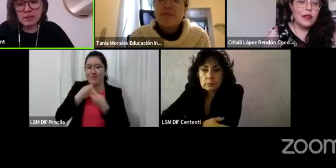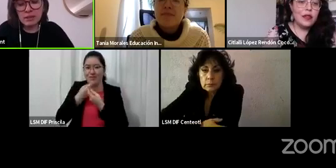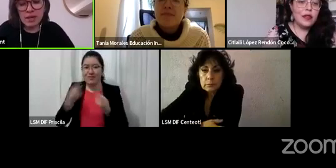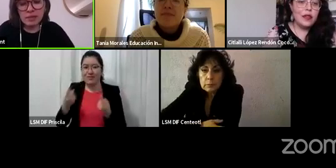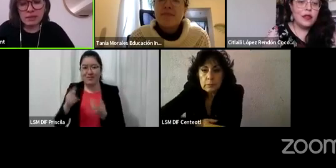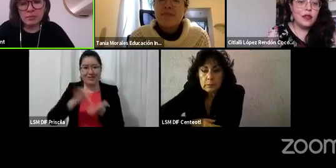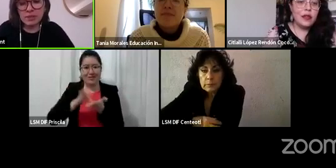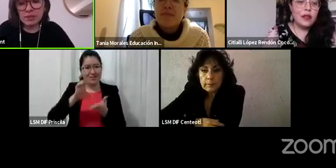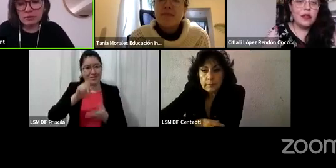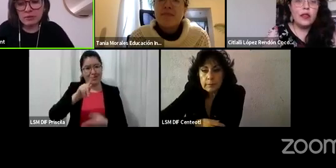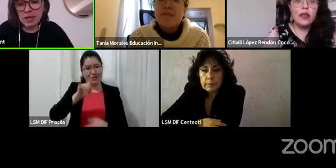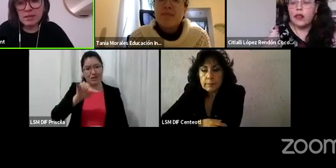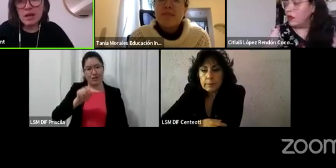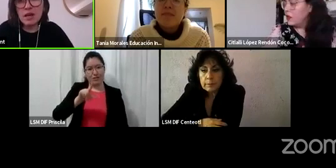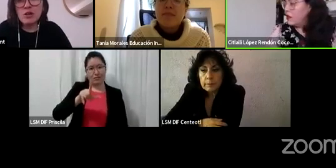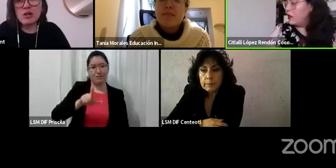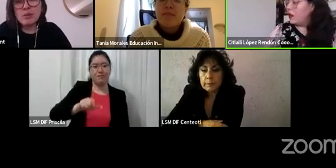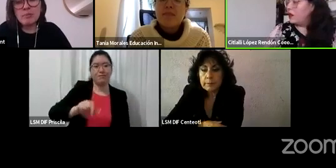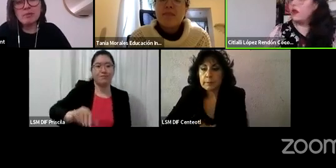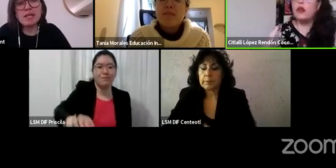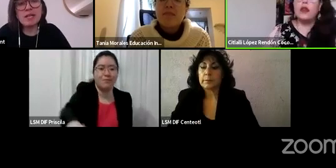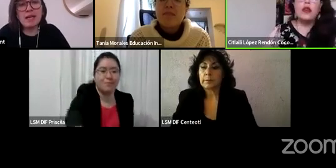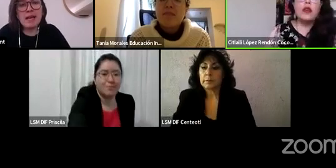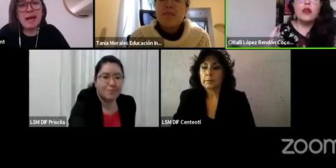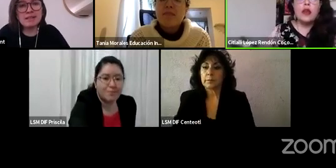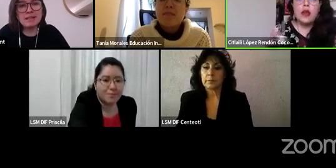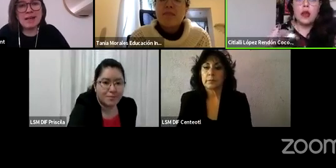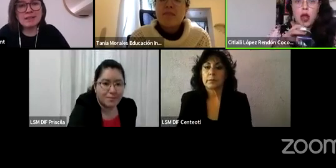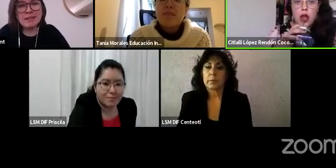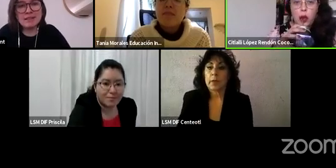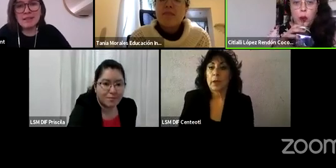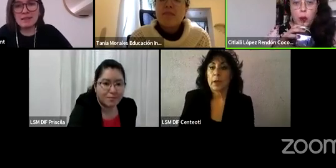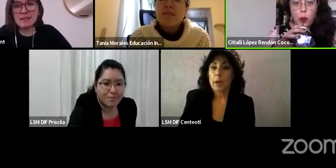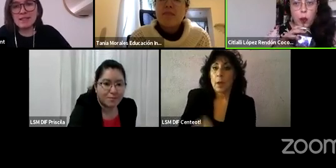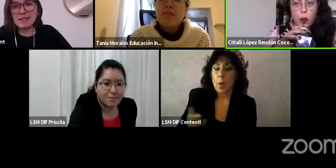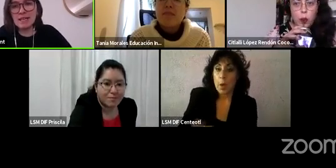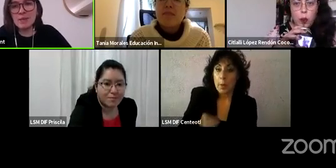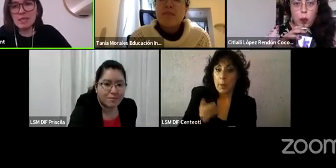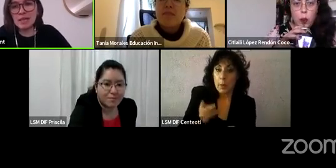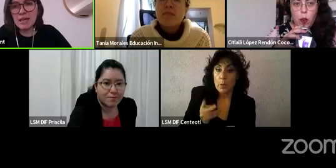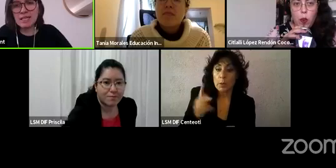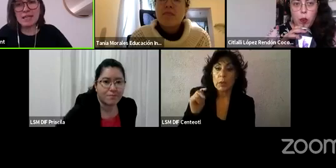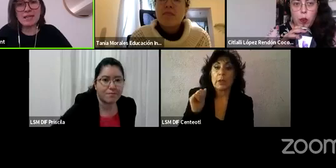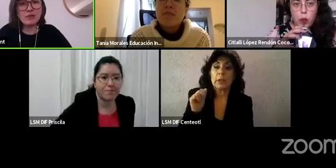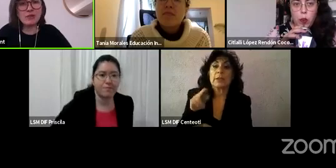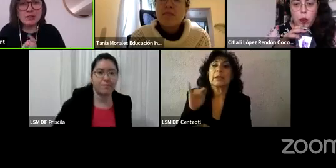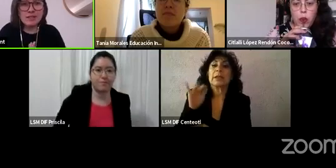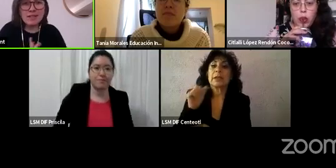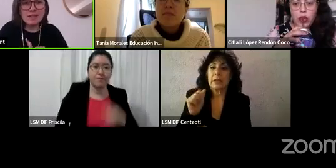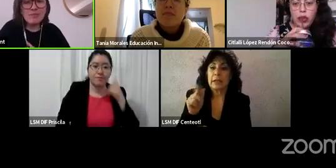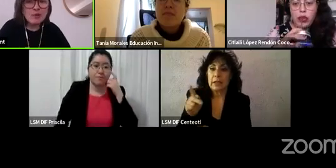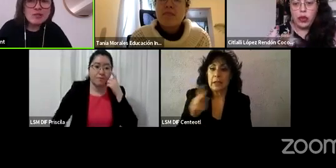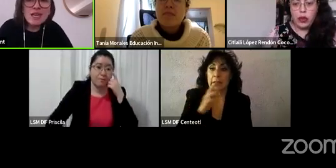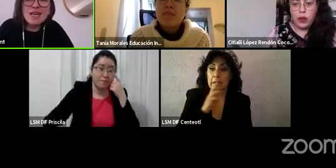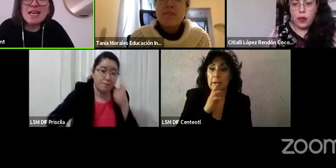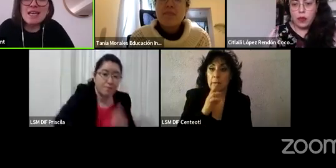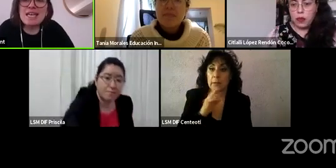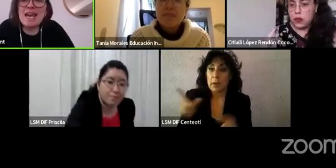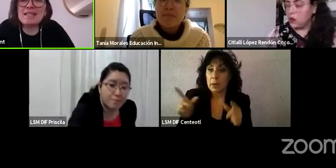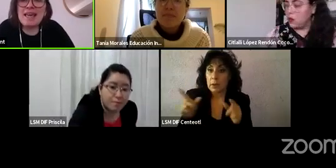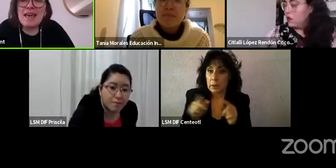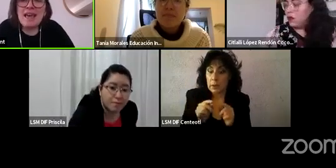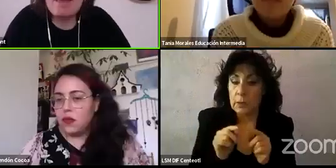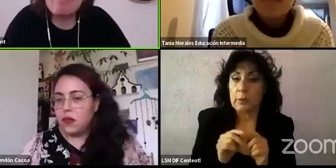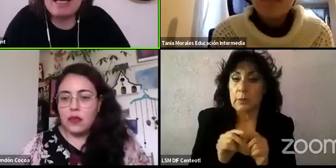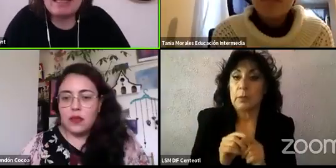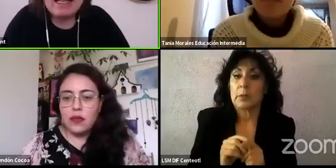bastante bien la respuesta que nos das con la pregunta que le hacen a Tania directamente, y ya que con esta cerramos, y